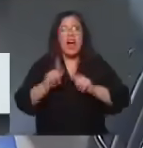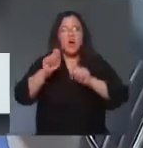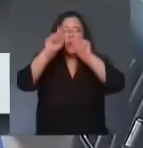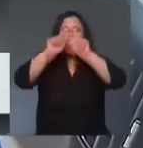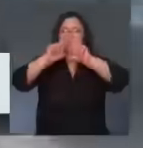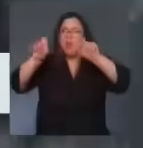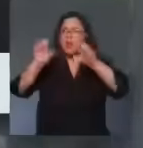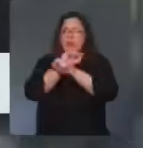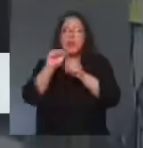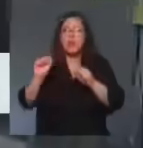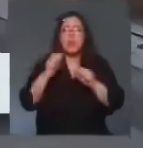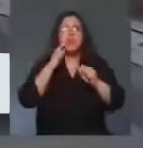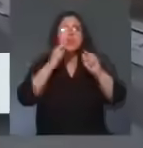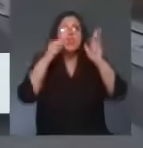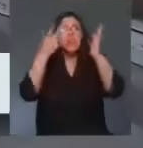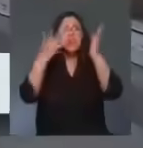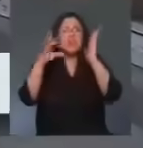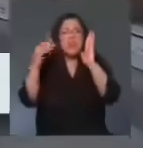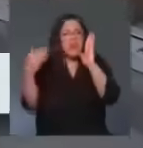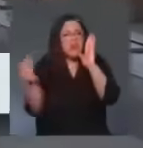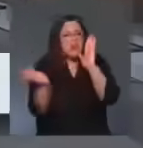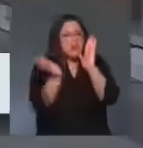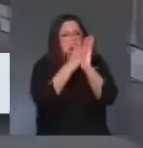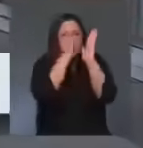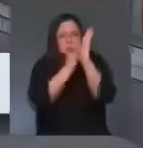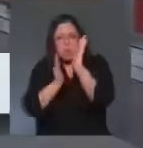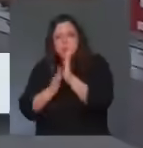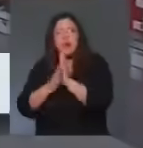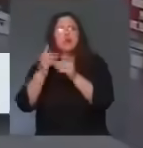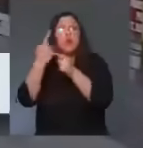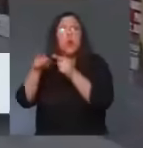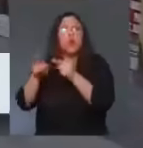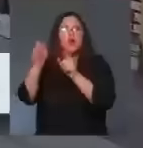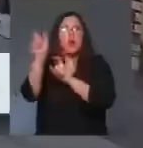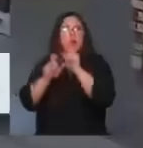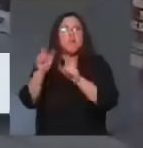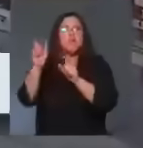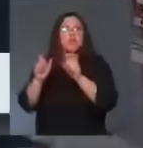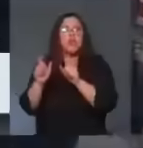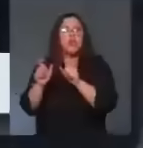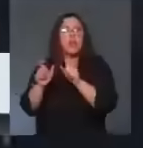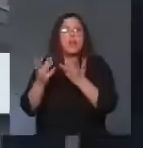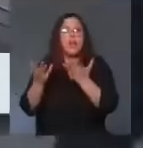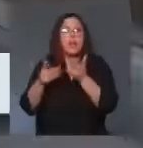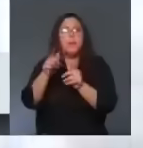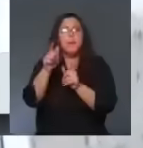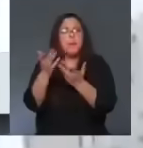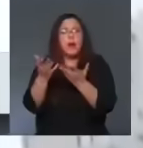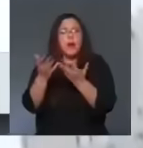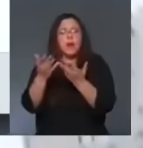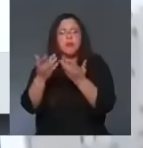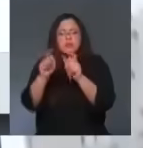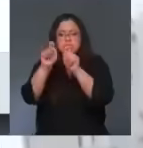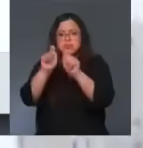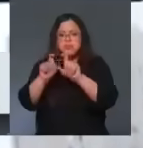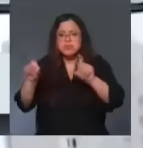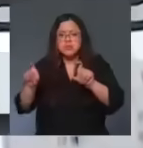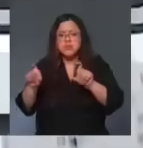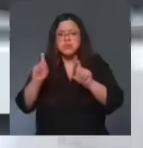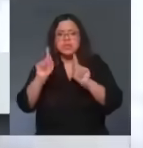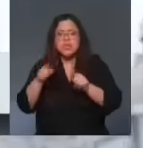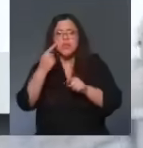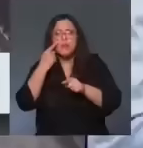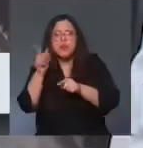Todo lleno de stickers. Otros apuntando a los peatones, siendo que deberán verlo los automovilistas. La mantención de